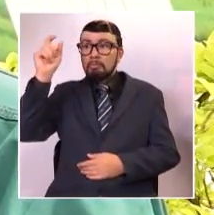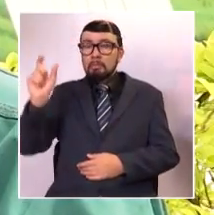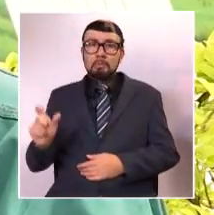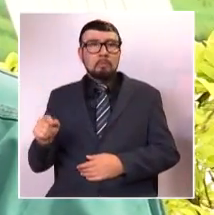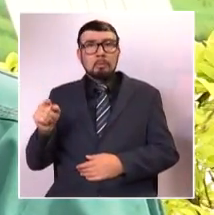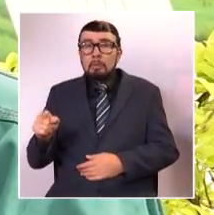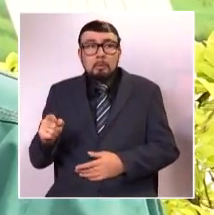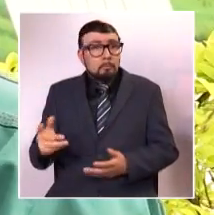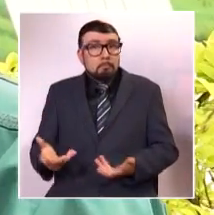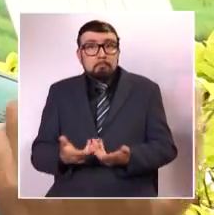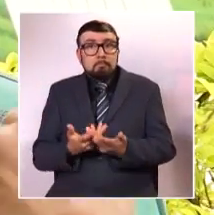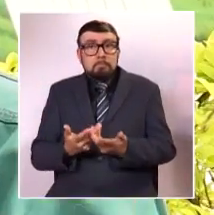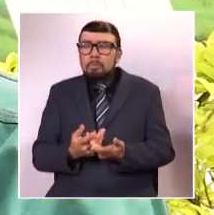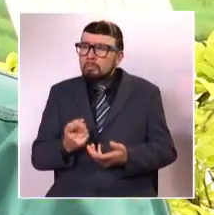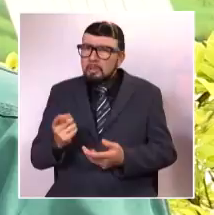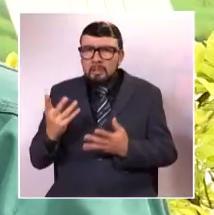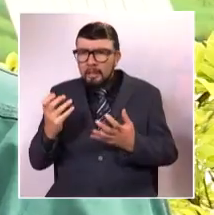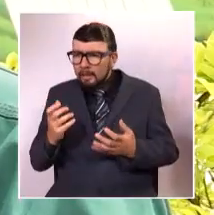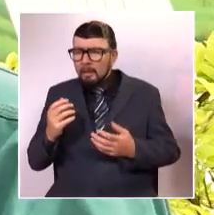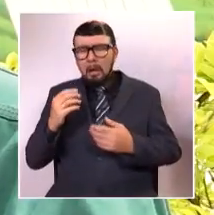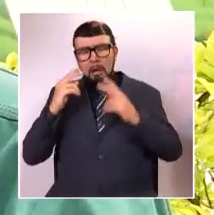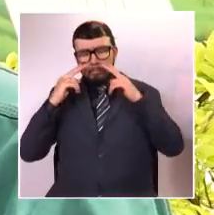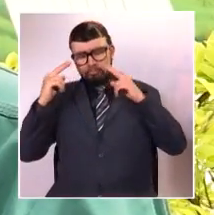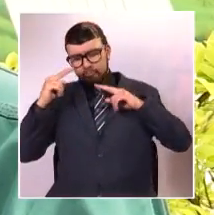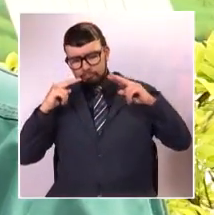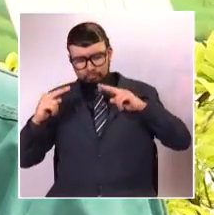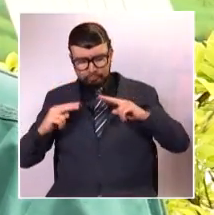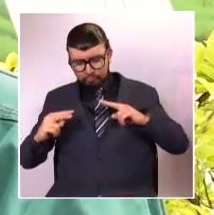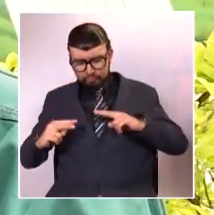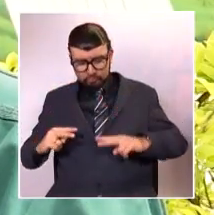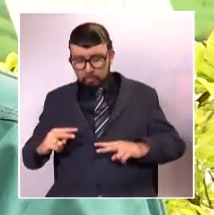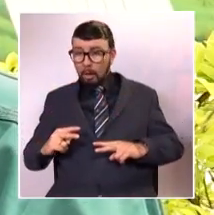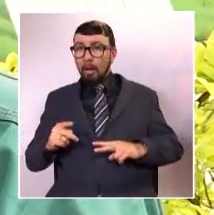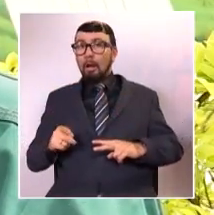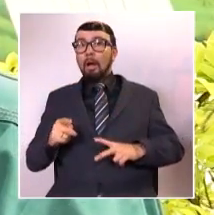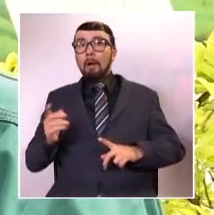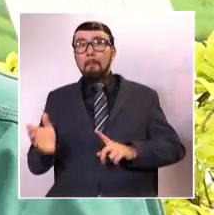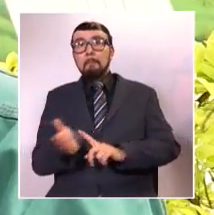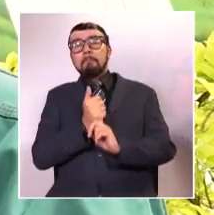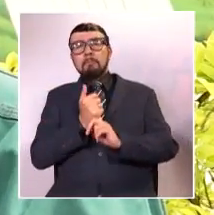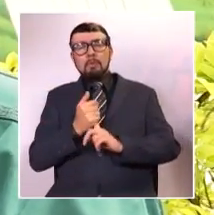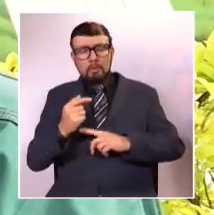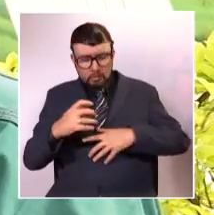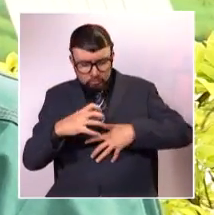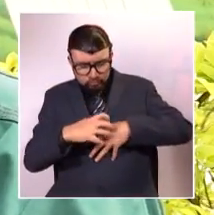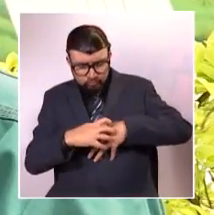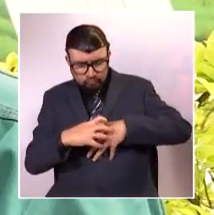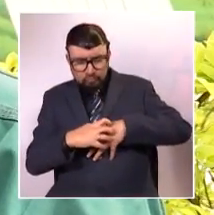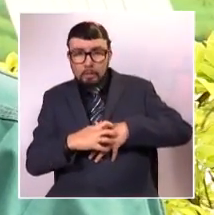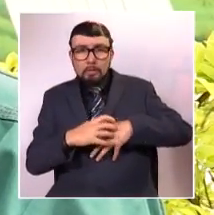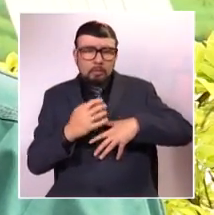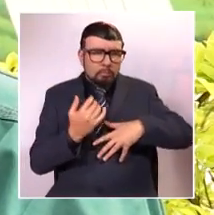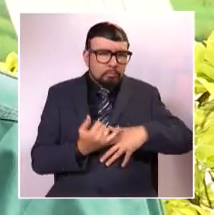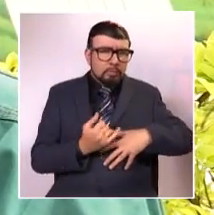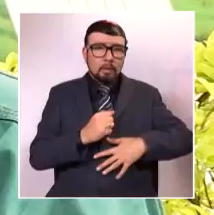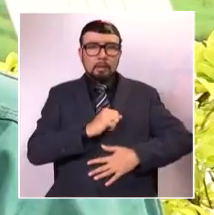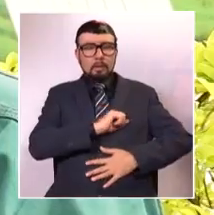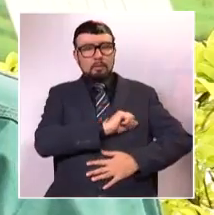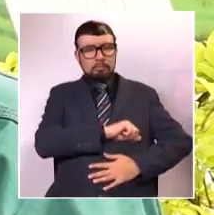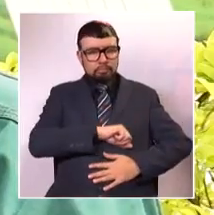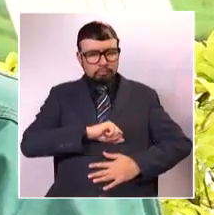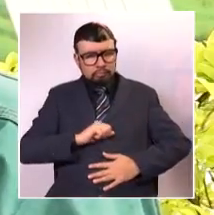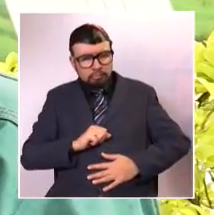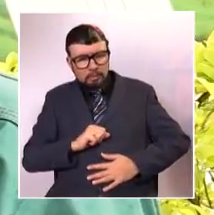tenía idea, quería mirarse, hacerse un chequeo y ver cómo estaba. Resultó que encontramos una masa donde ecográficamente podemos